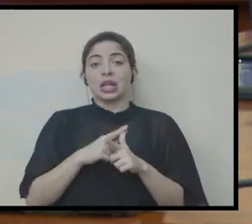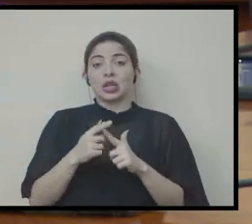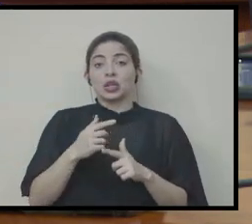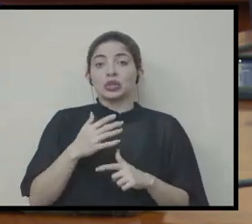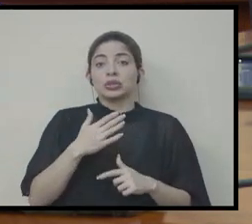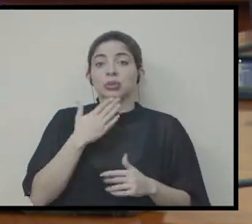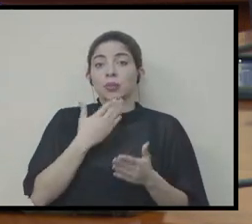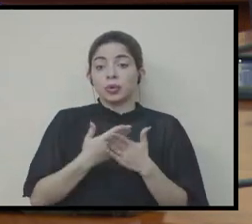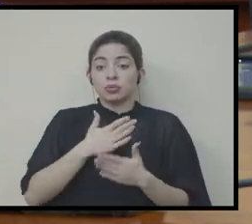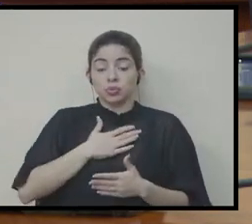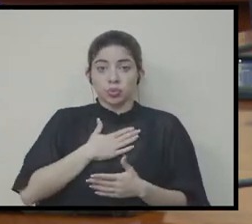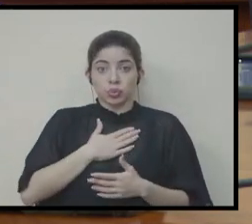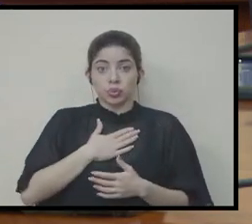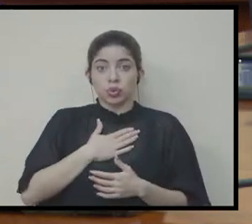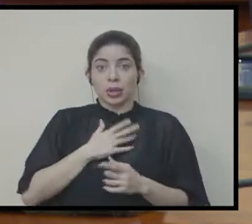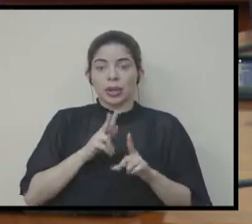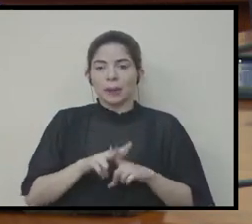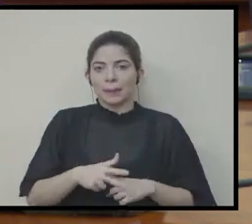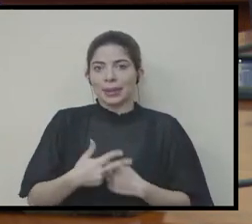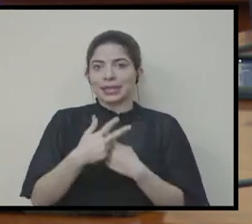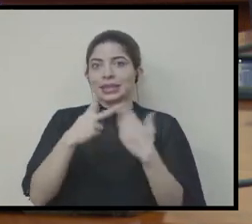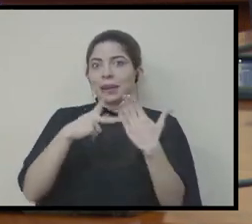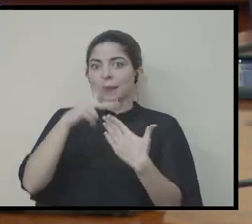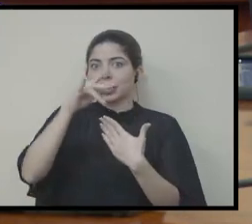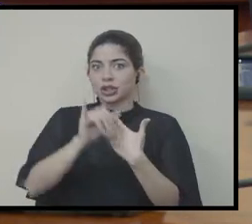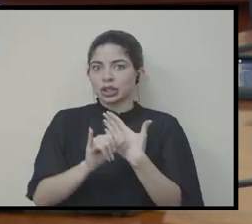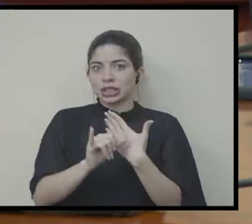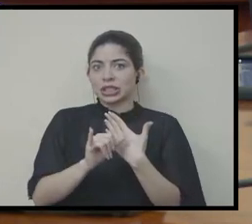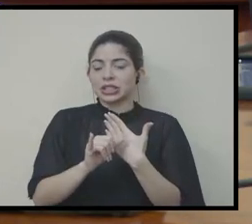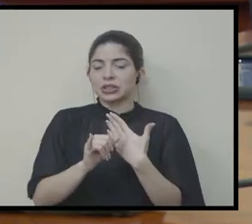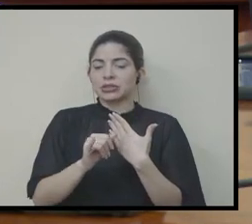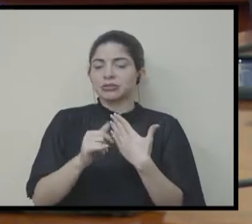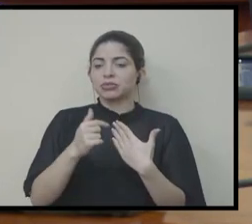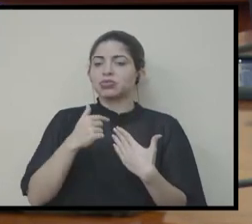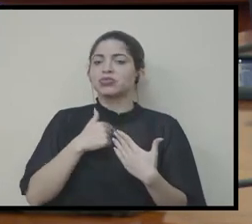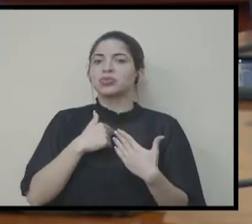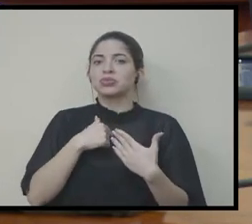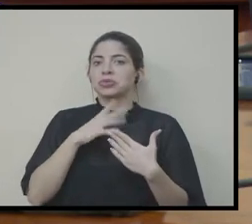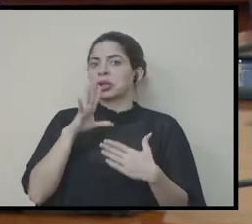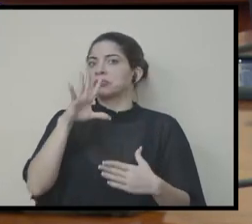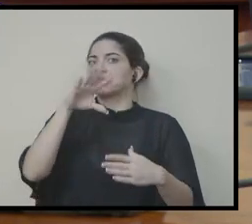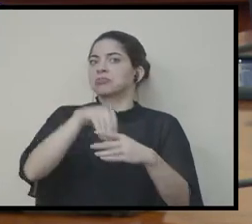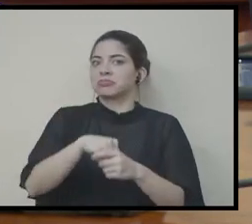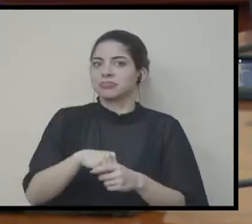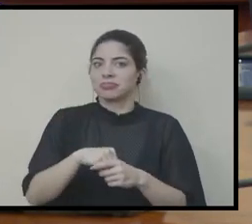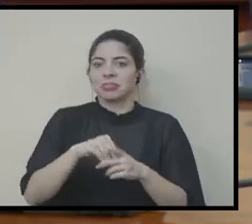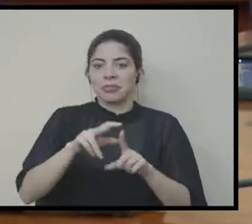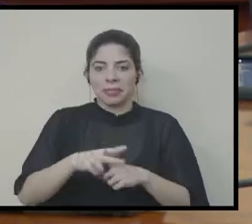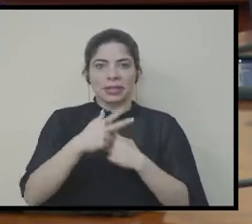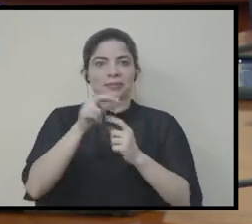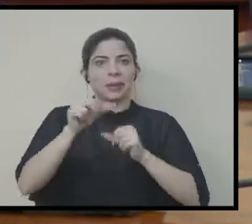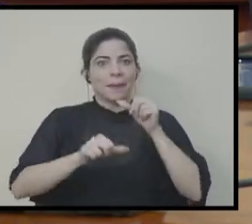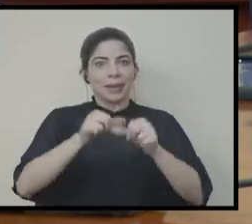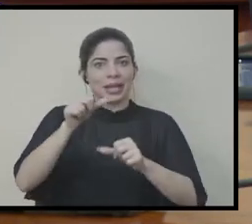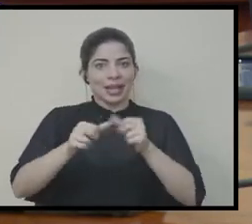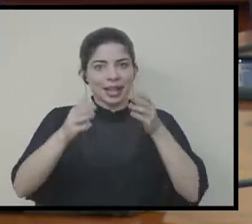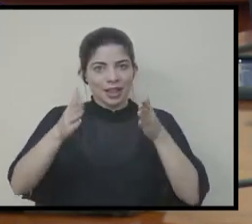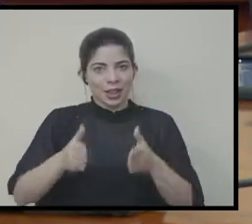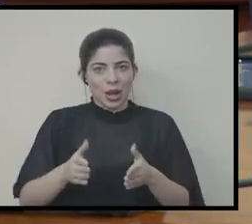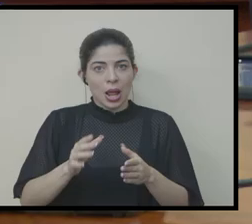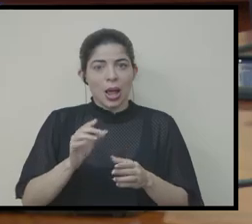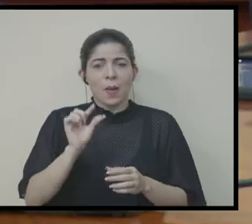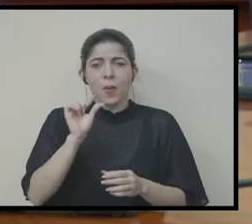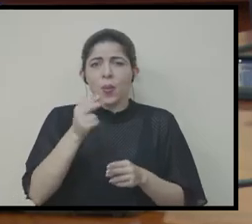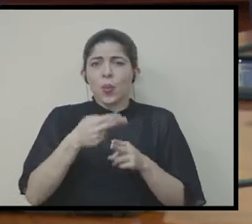entonces, bueno, yo comencé este proyecto, ¿verdad? Me eché al agua como emprendedora y